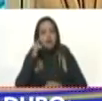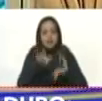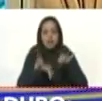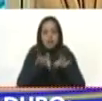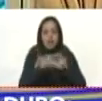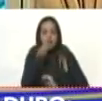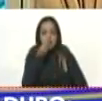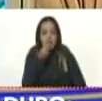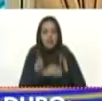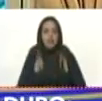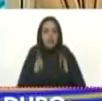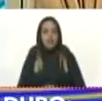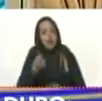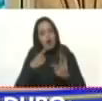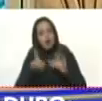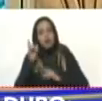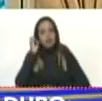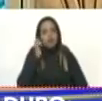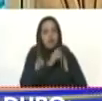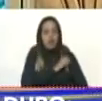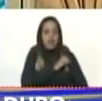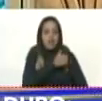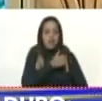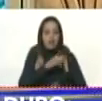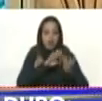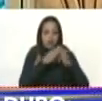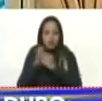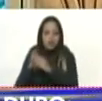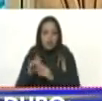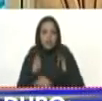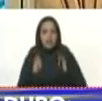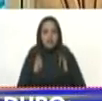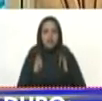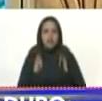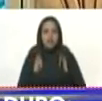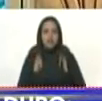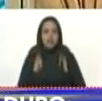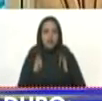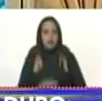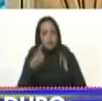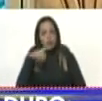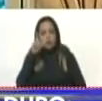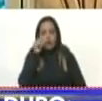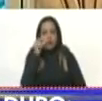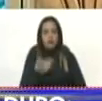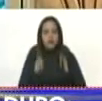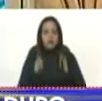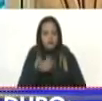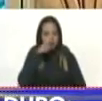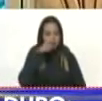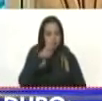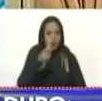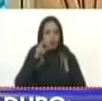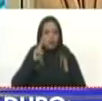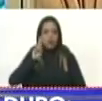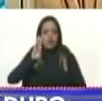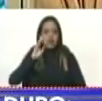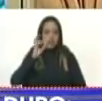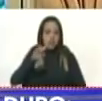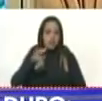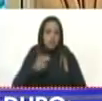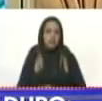Alimentación, Heidi Torres, jefe de la comunidad Araguaney, y José Velázquez, patrullero del VC, acompañan